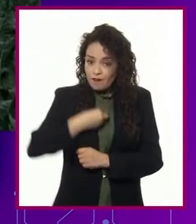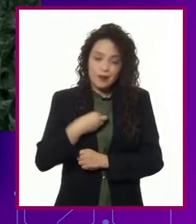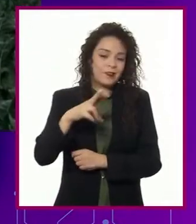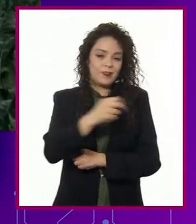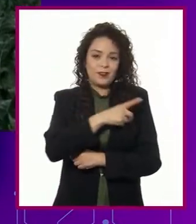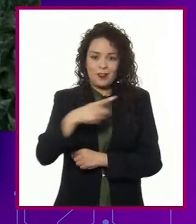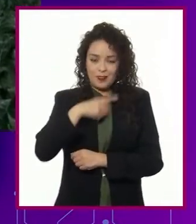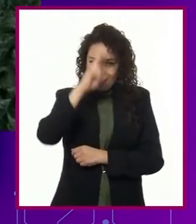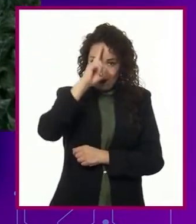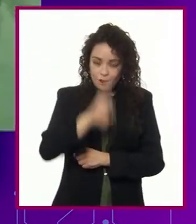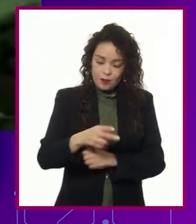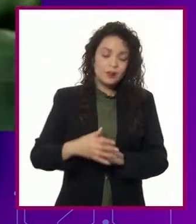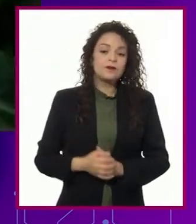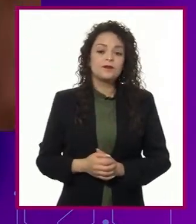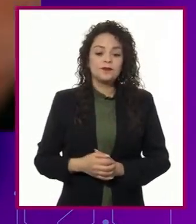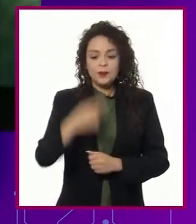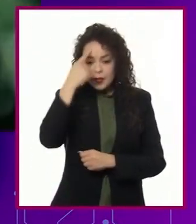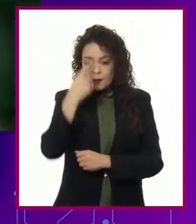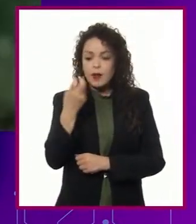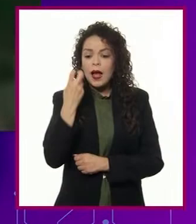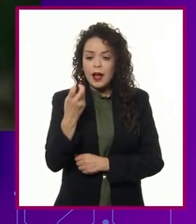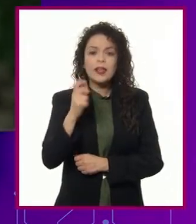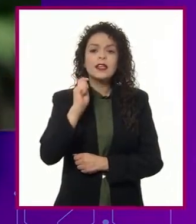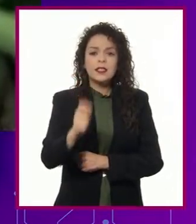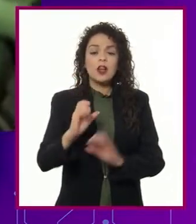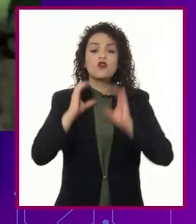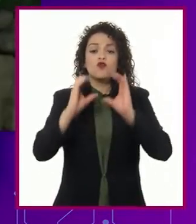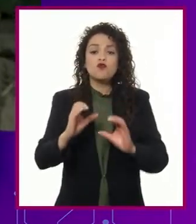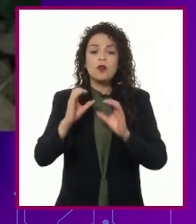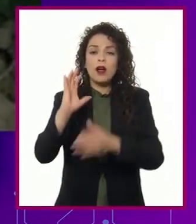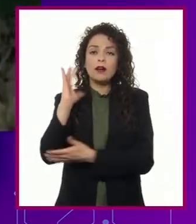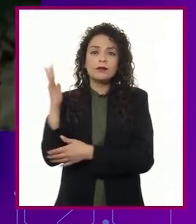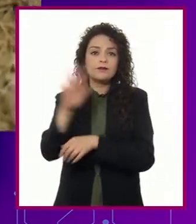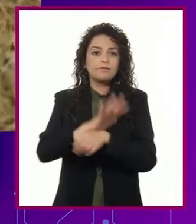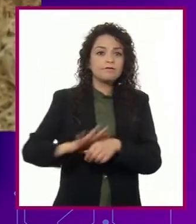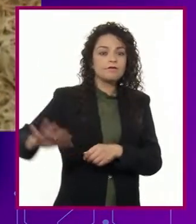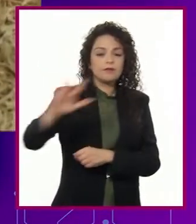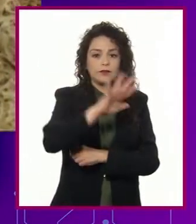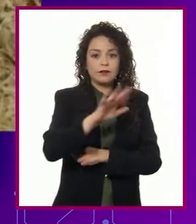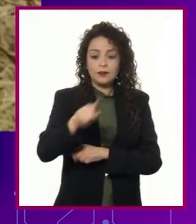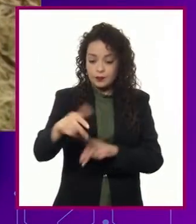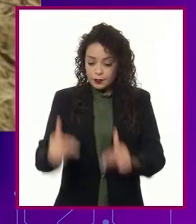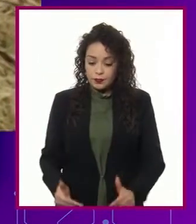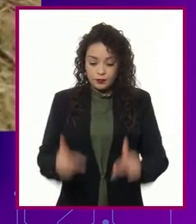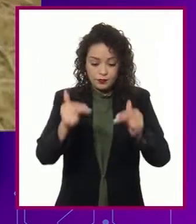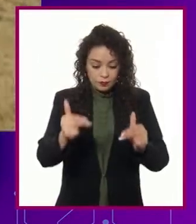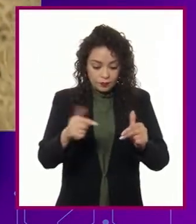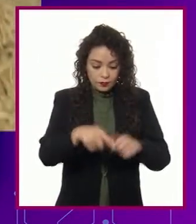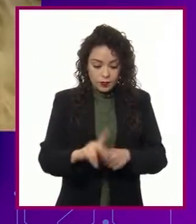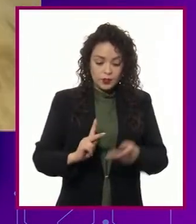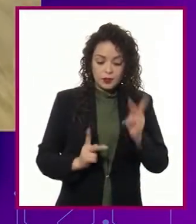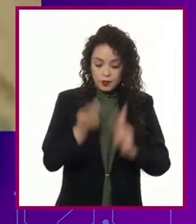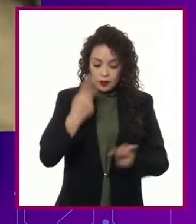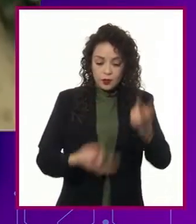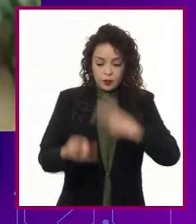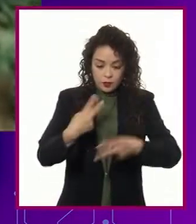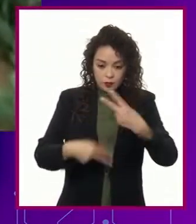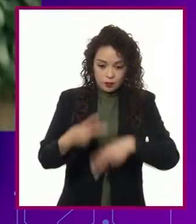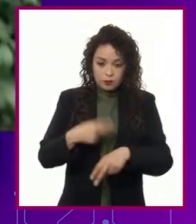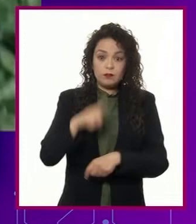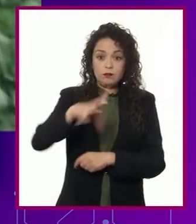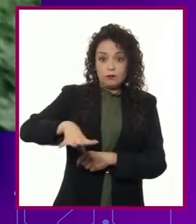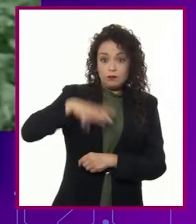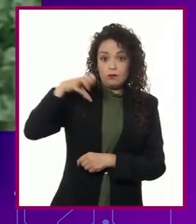la sostenibilidad ambiental, que refiere a aquellas prácticas de comercio que respetan al medio ambiente sin sobreexplotar